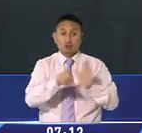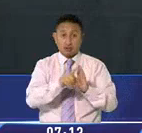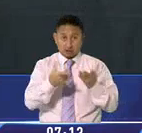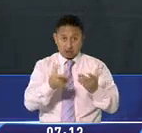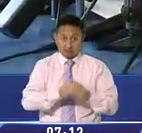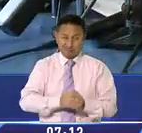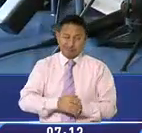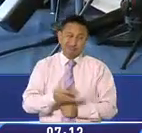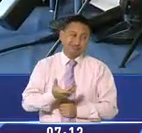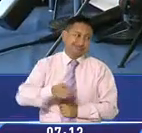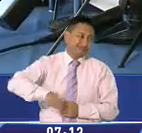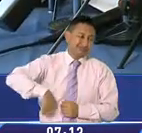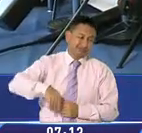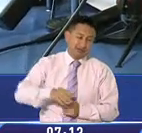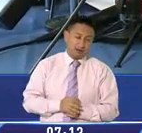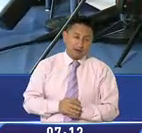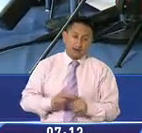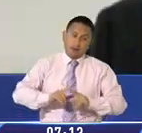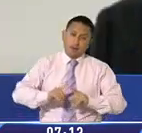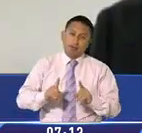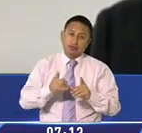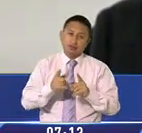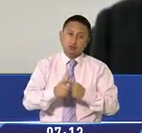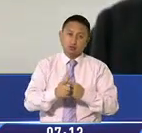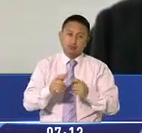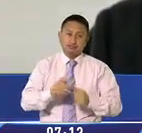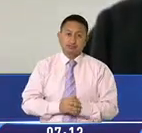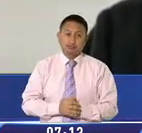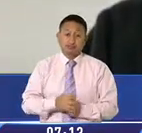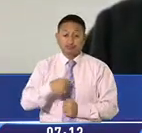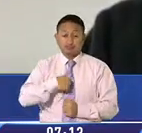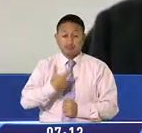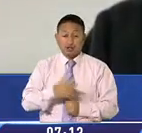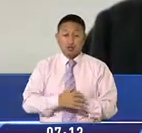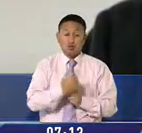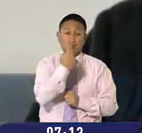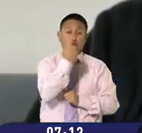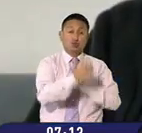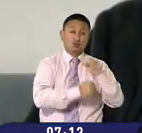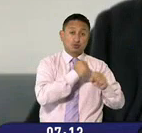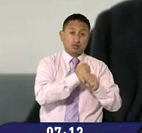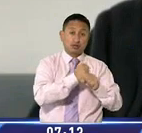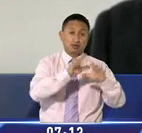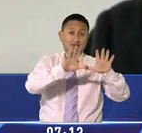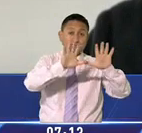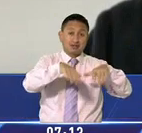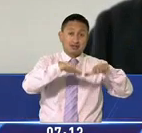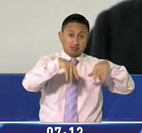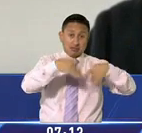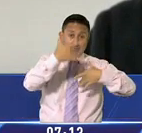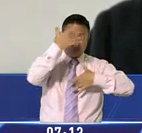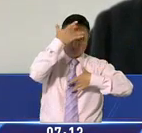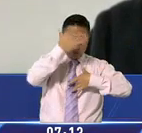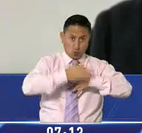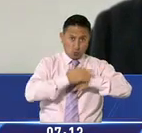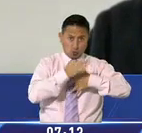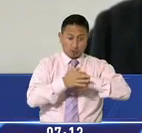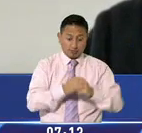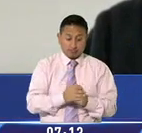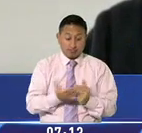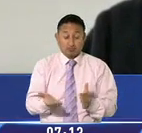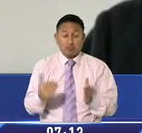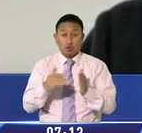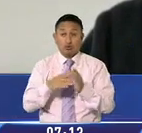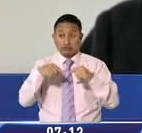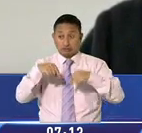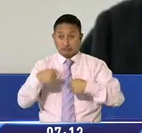es necesaria. Nosotros llevamos ya 1 año y 10 meses de pandemia. Estamos atravesando un momento muy peligroso, muy complicado